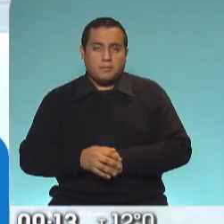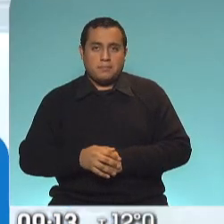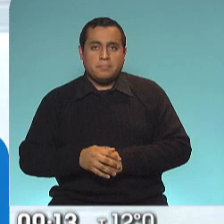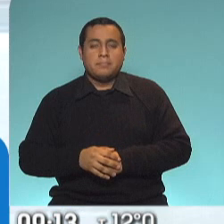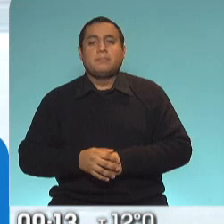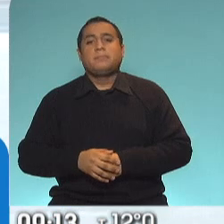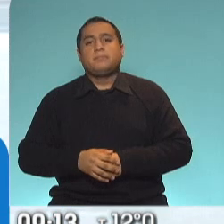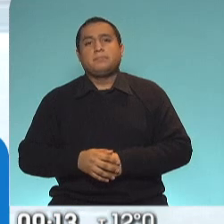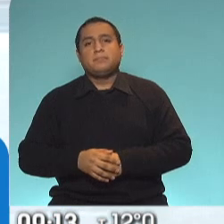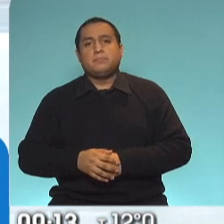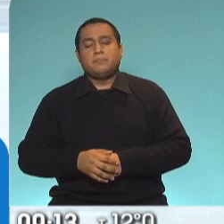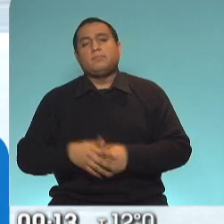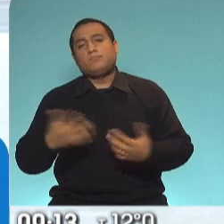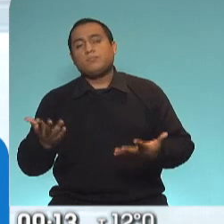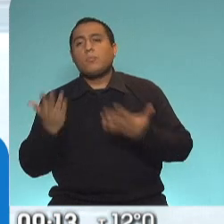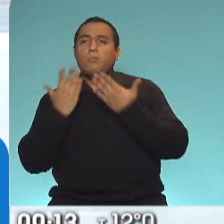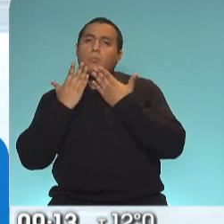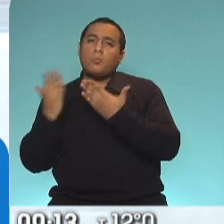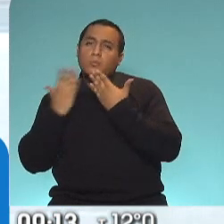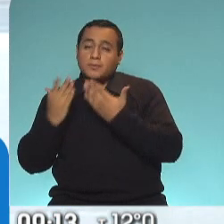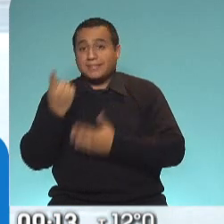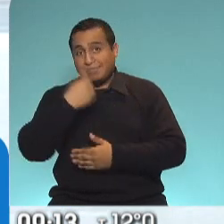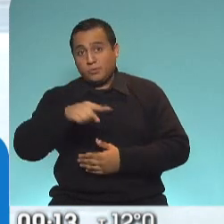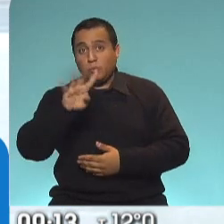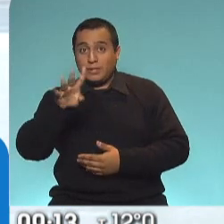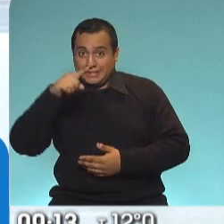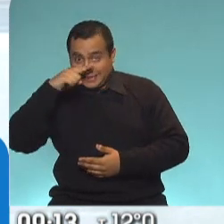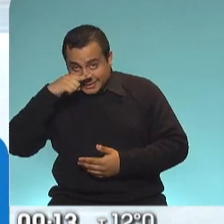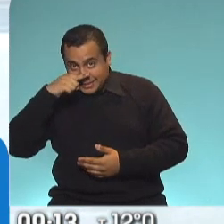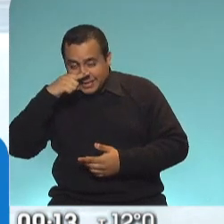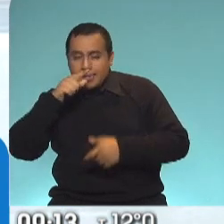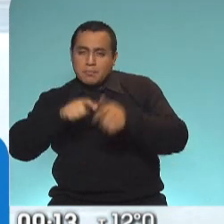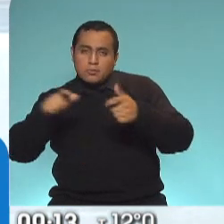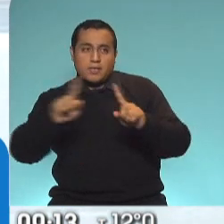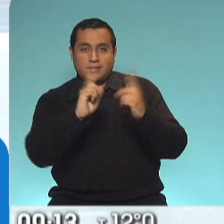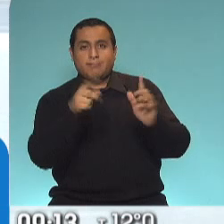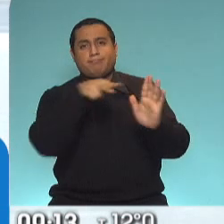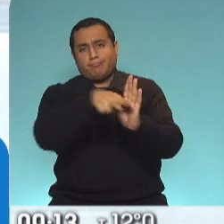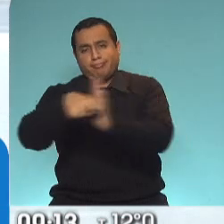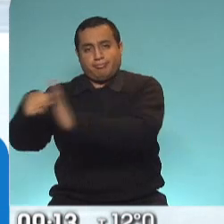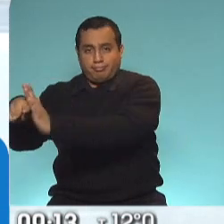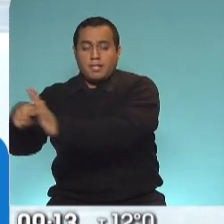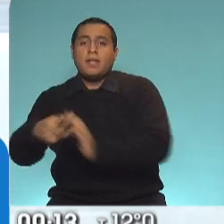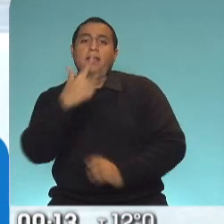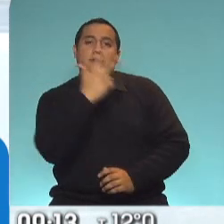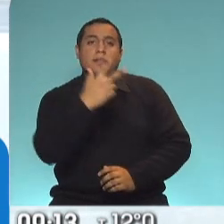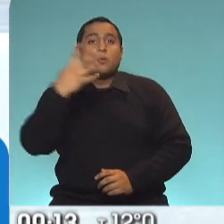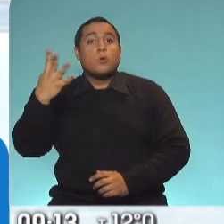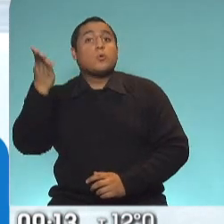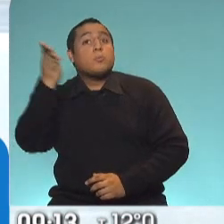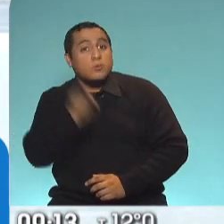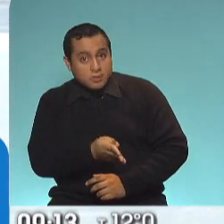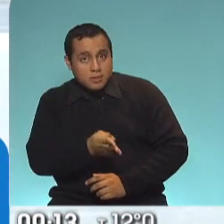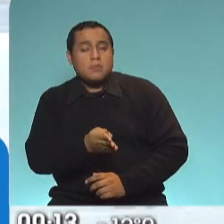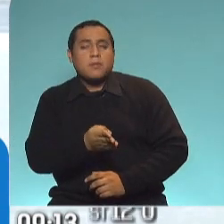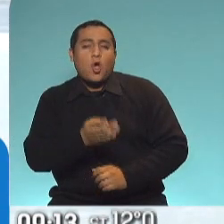continente. Muchas gracias. 147 personas en terapia intensiva, 34% de las personas